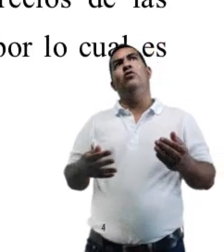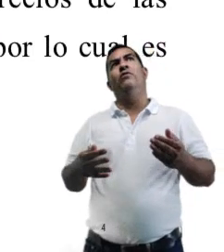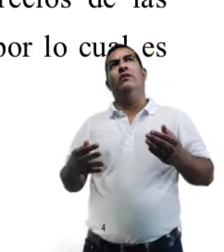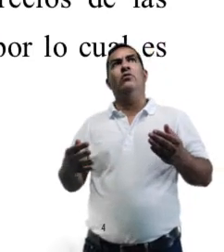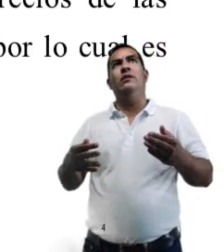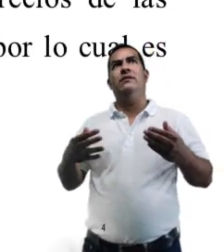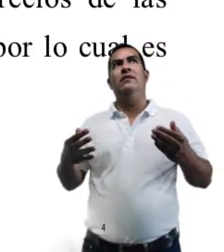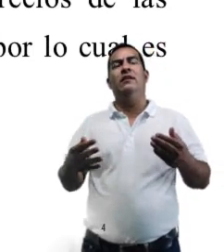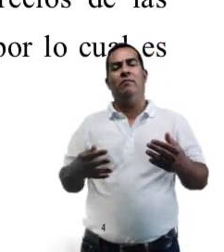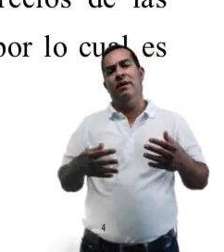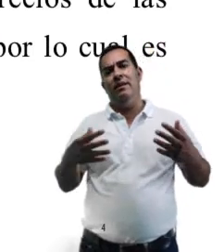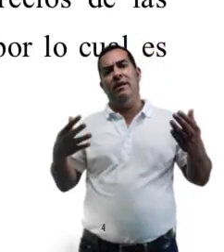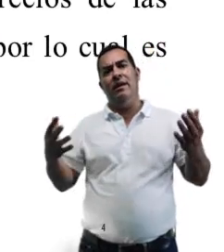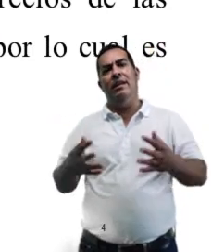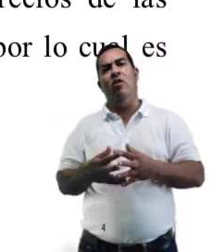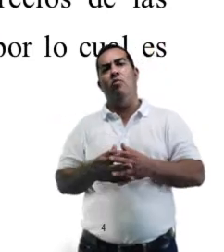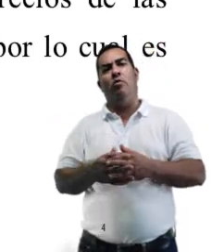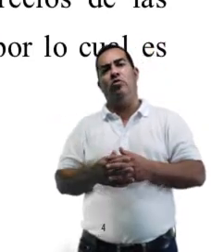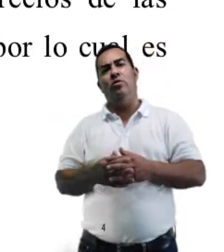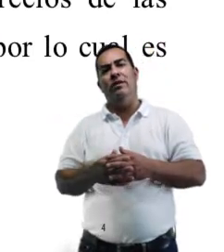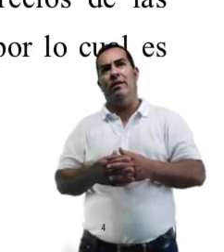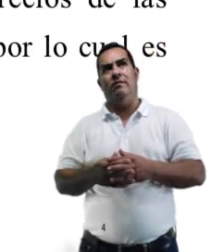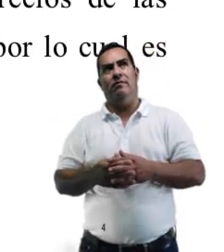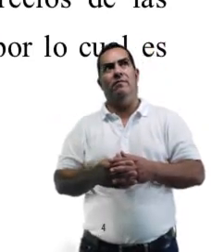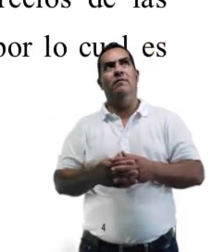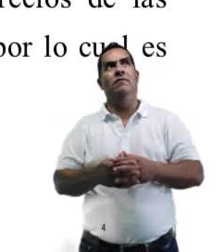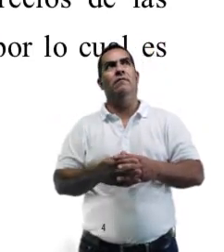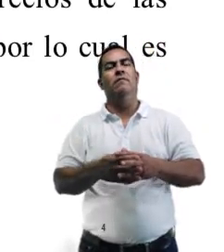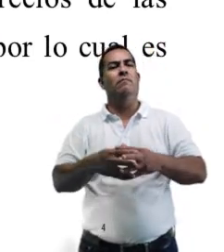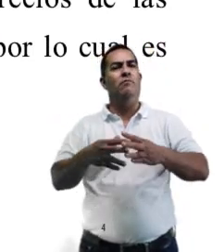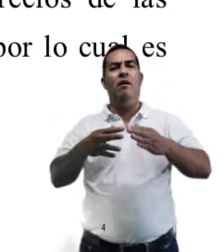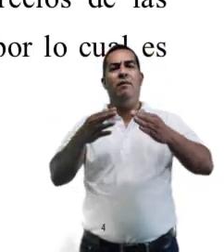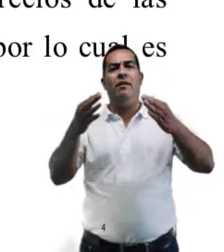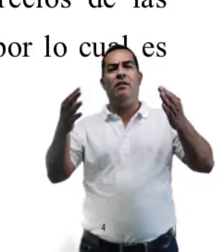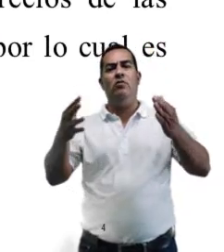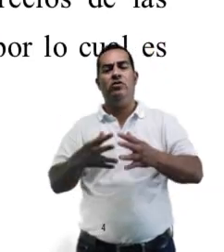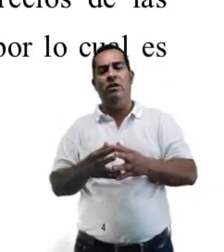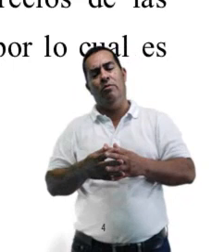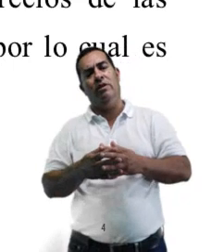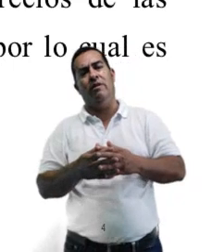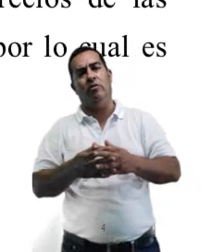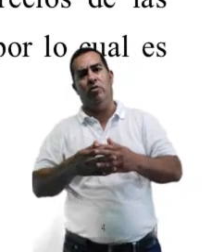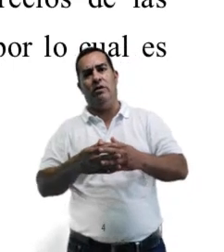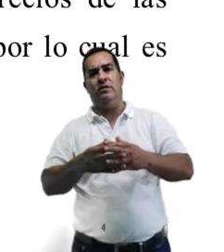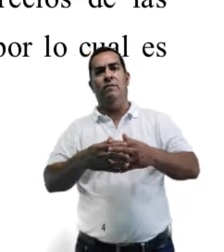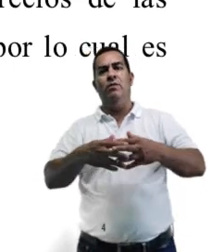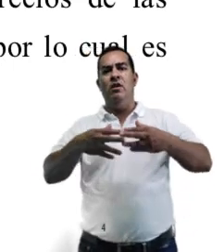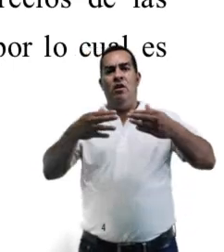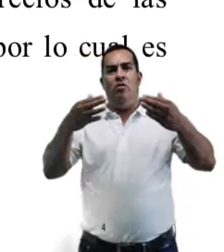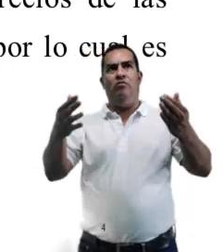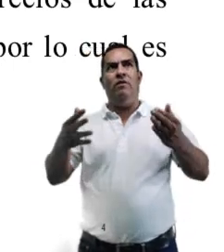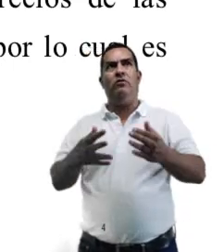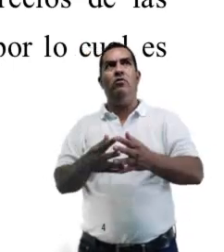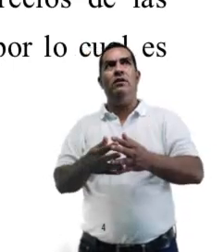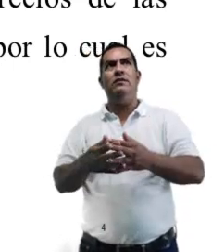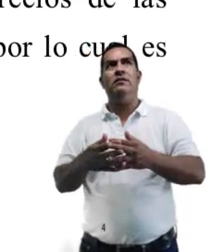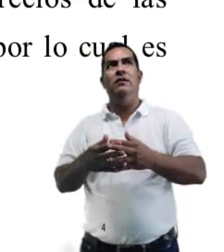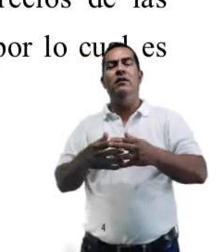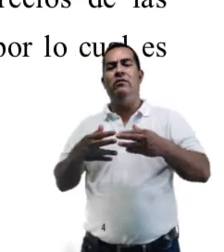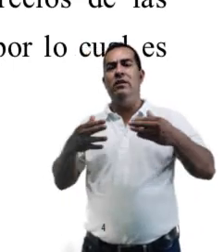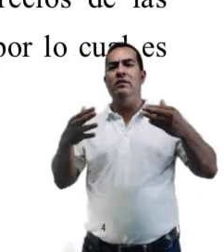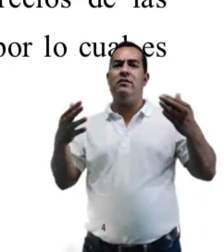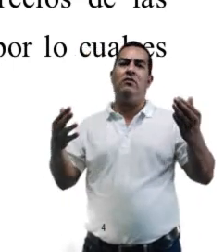¿Cuáles son los factores que intervienen en la oportunidad? Vamos a hablar de dos tipos de factores: los